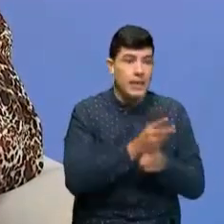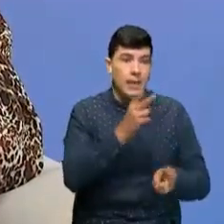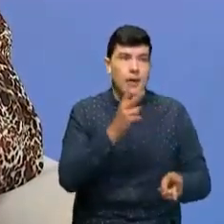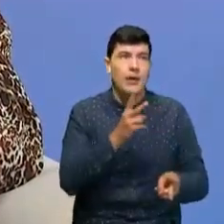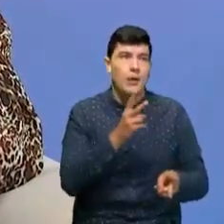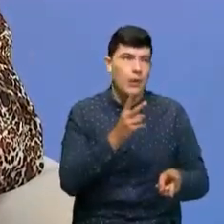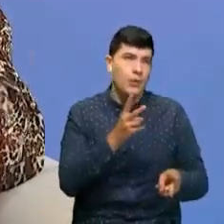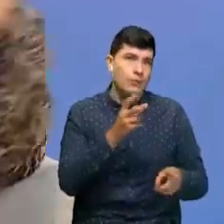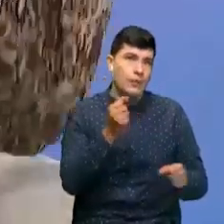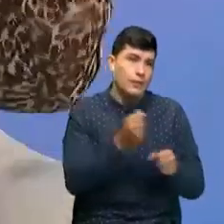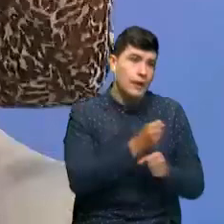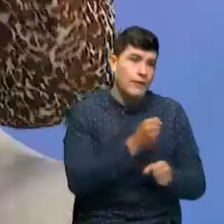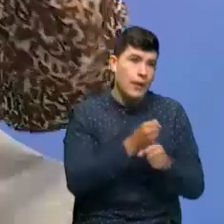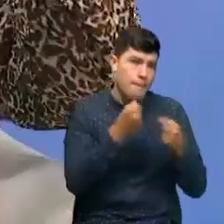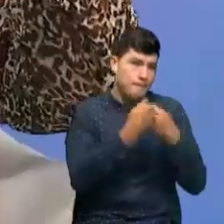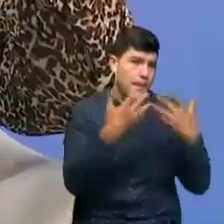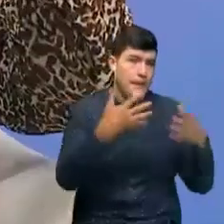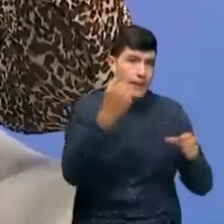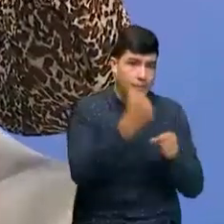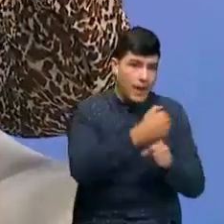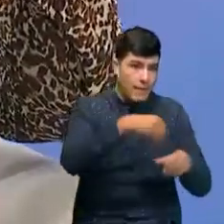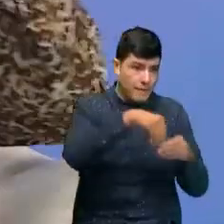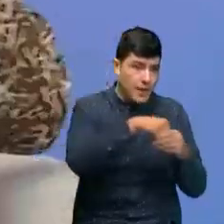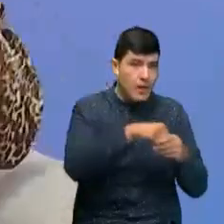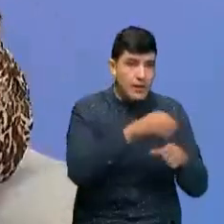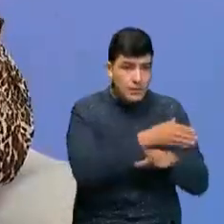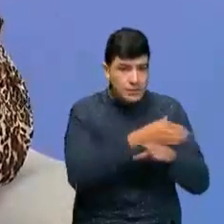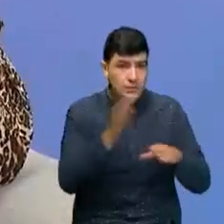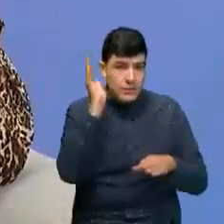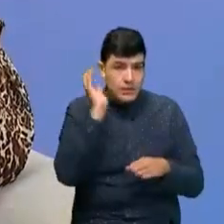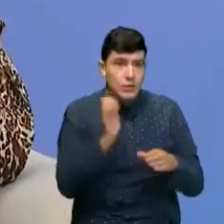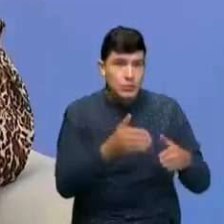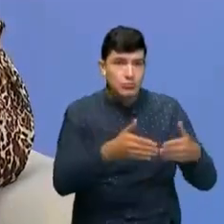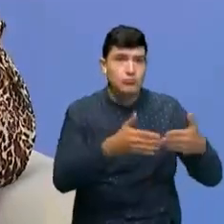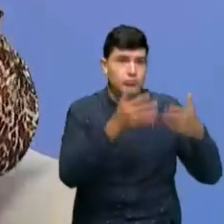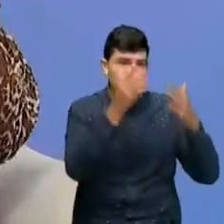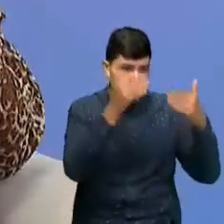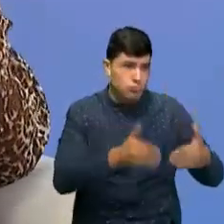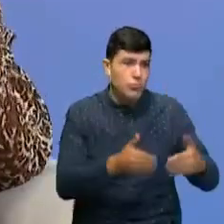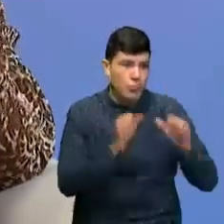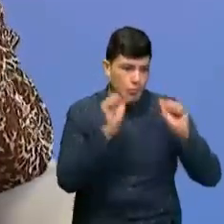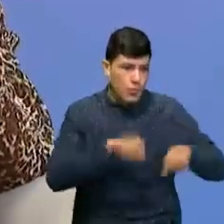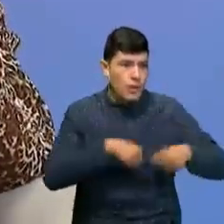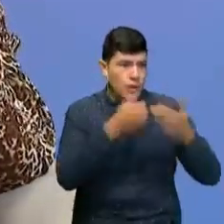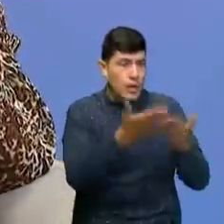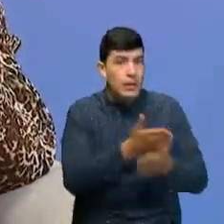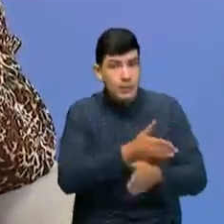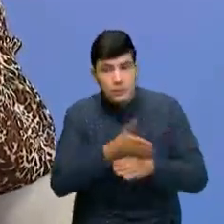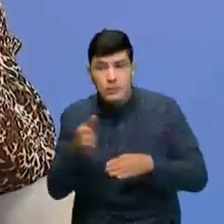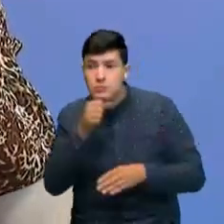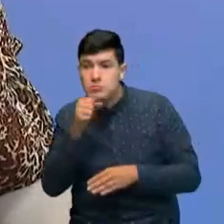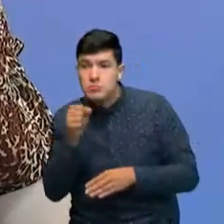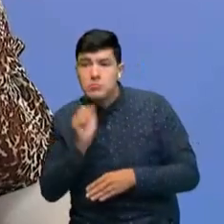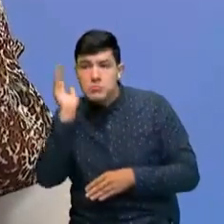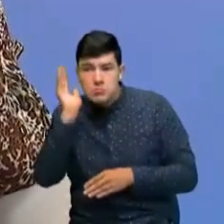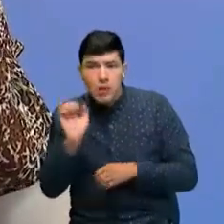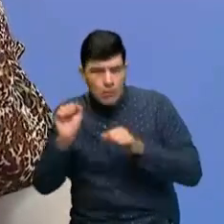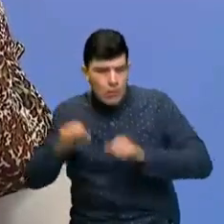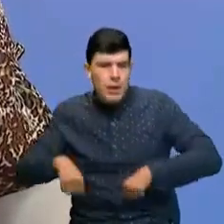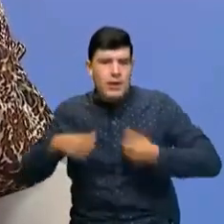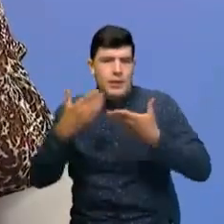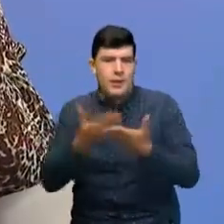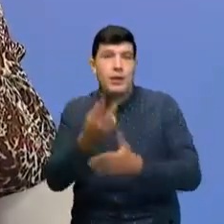de riesgo laboral, y viene la pensión de vejez y son compatibles, pero si es del mismo riesgo común que